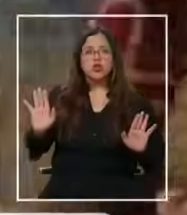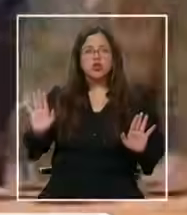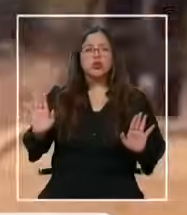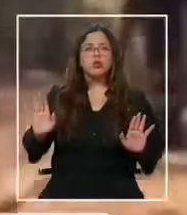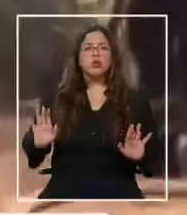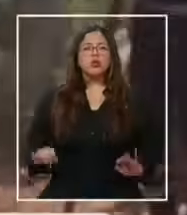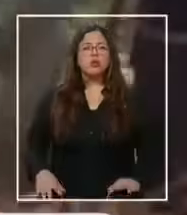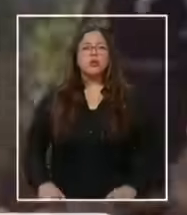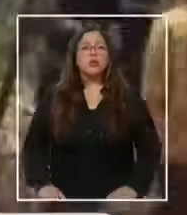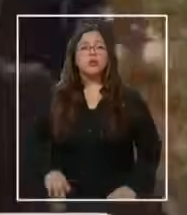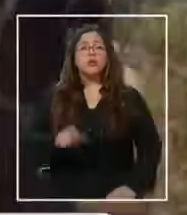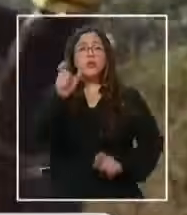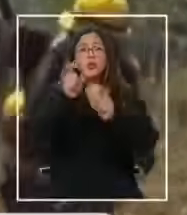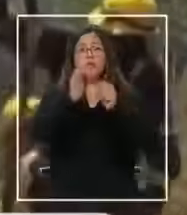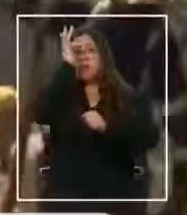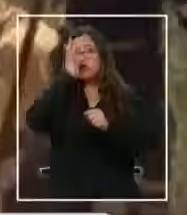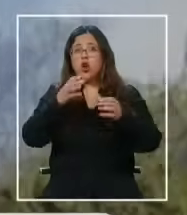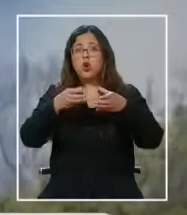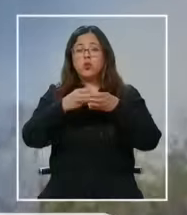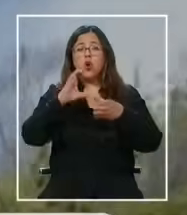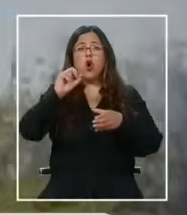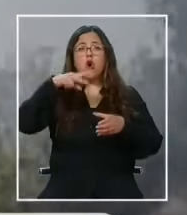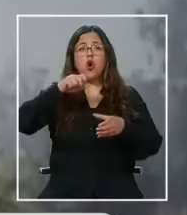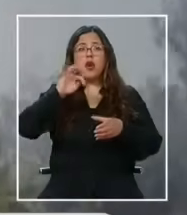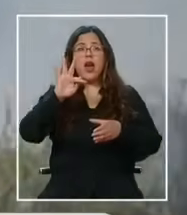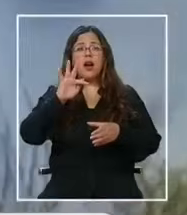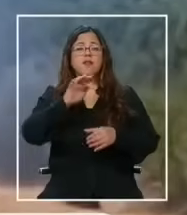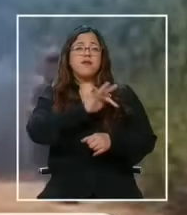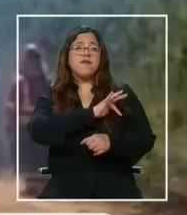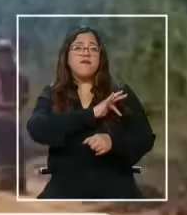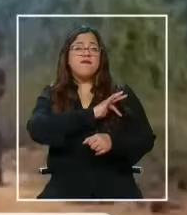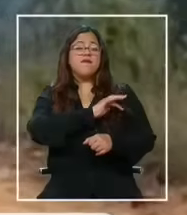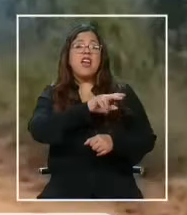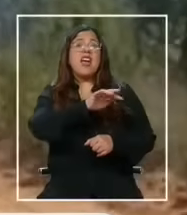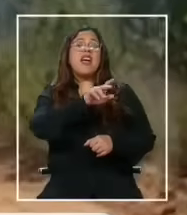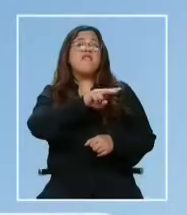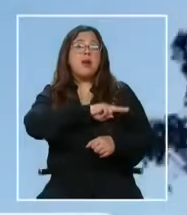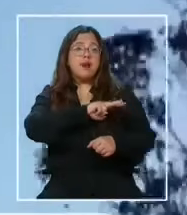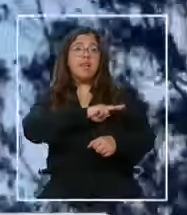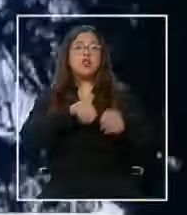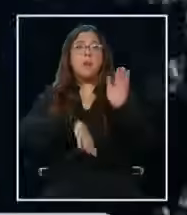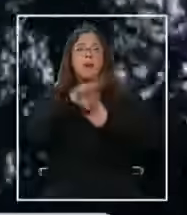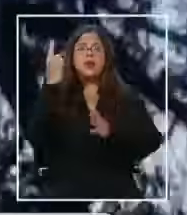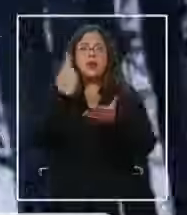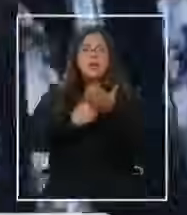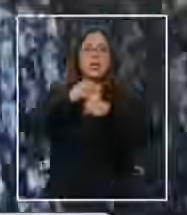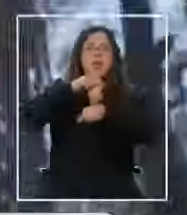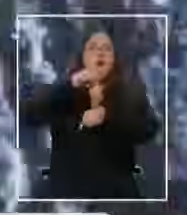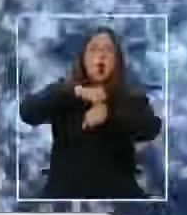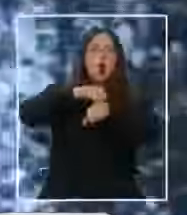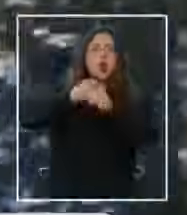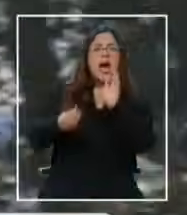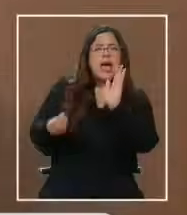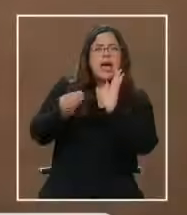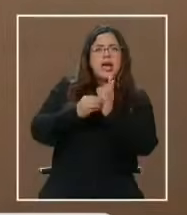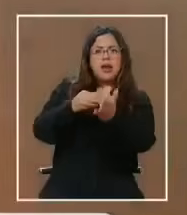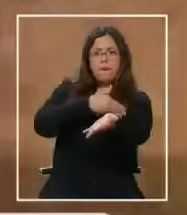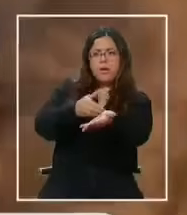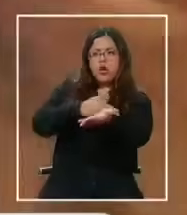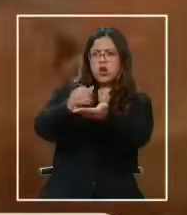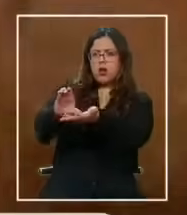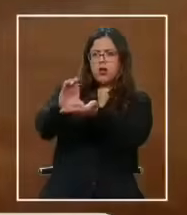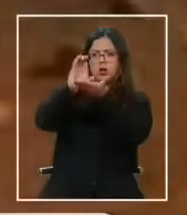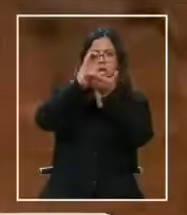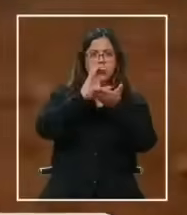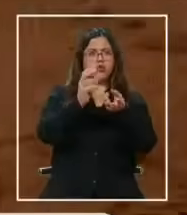explicación funcionario Valparaíso que registra más de 1000 horas extras en 16 meses generando millonarios